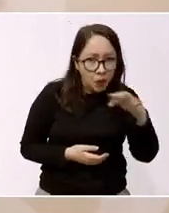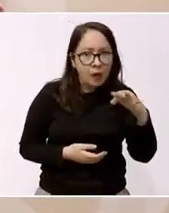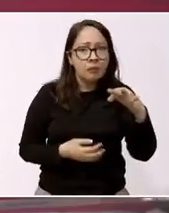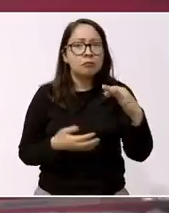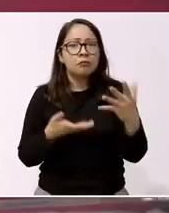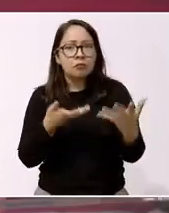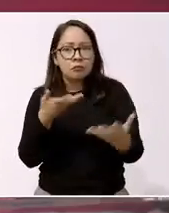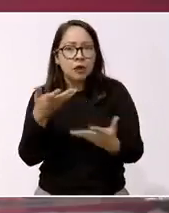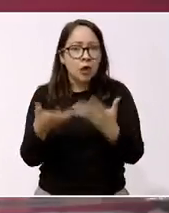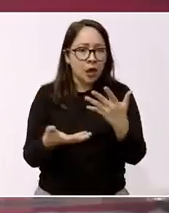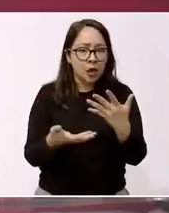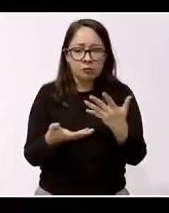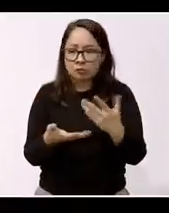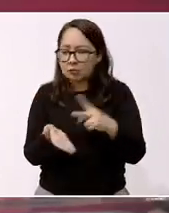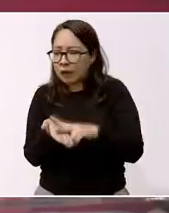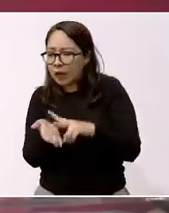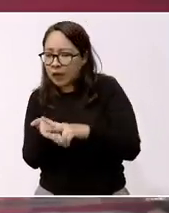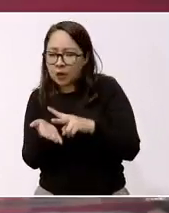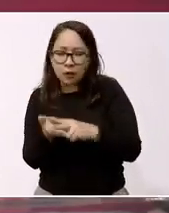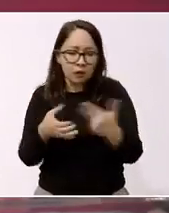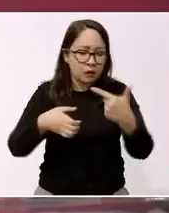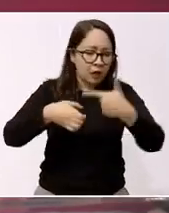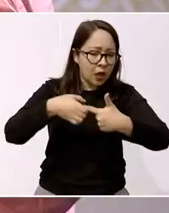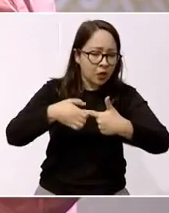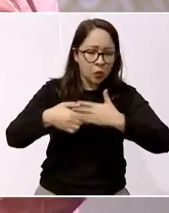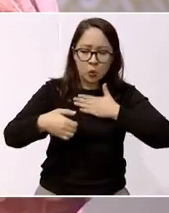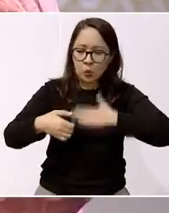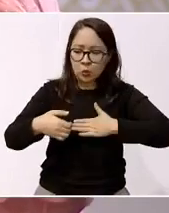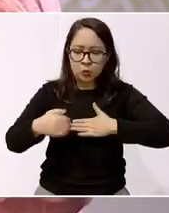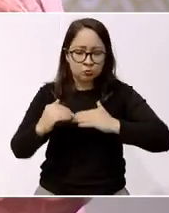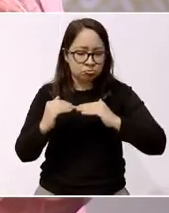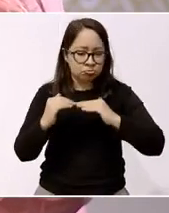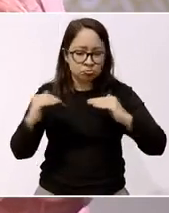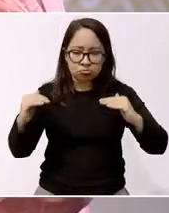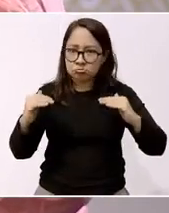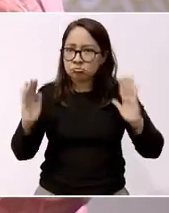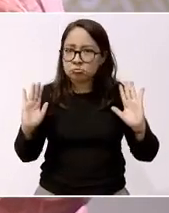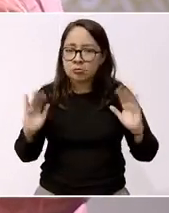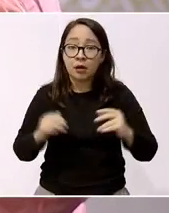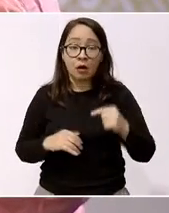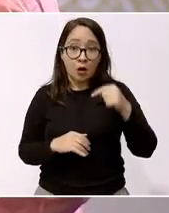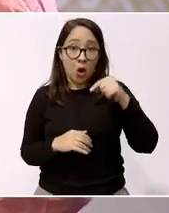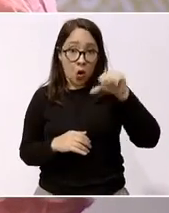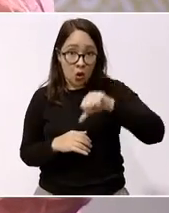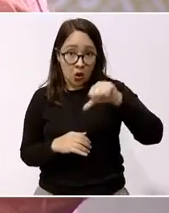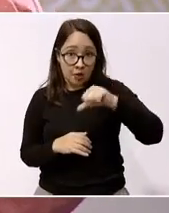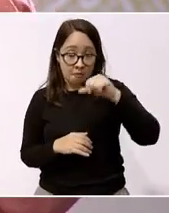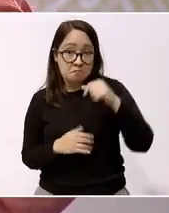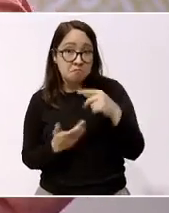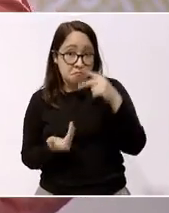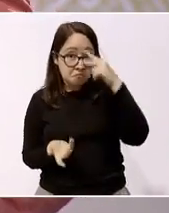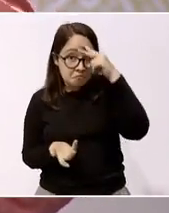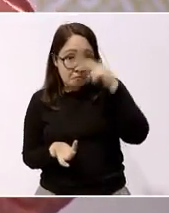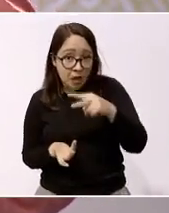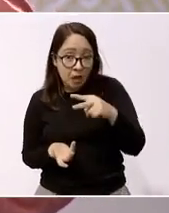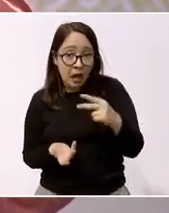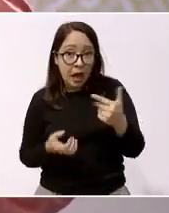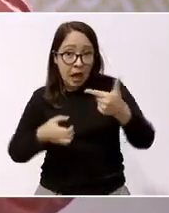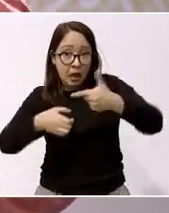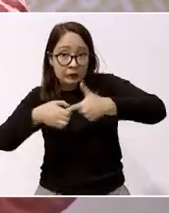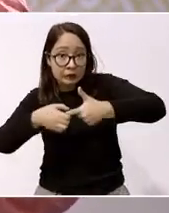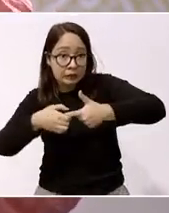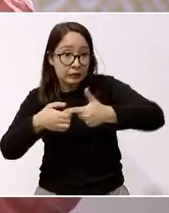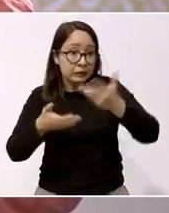precios justos en la gasolina. La gasolina hoy en México es más barata que en